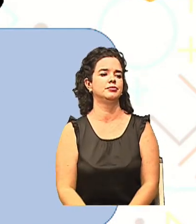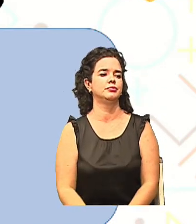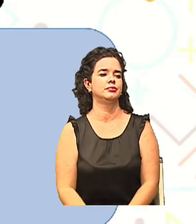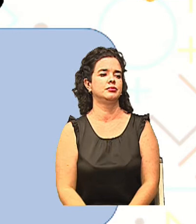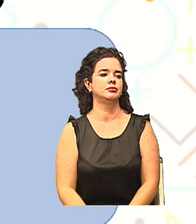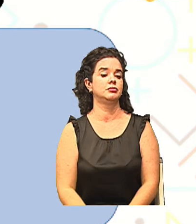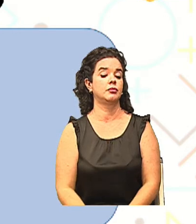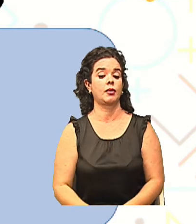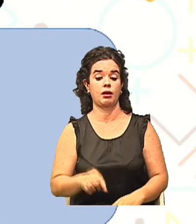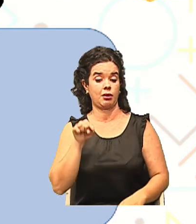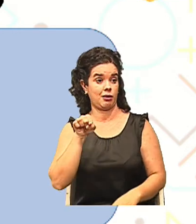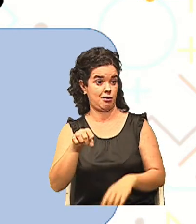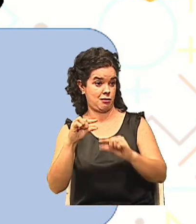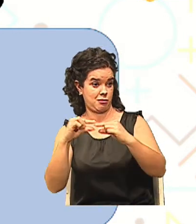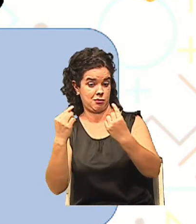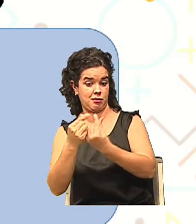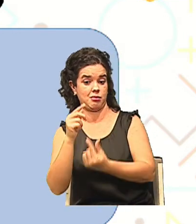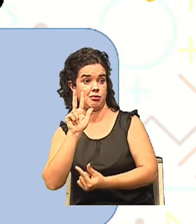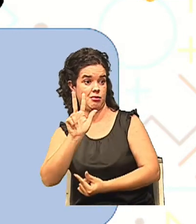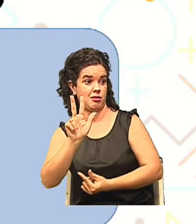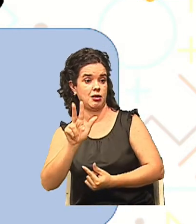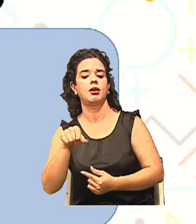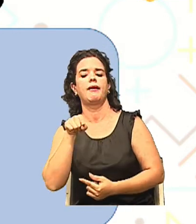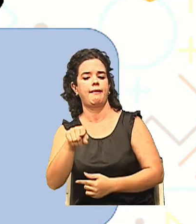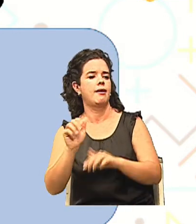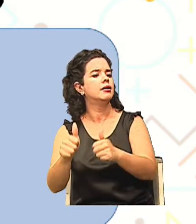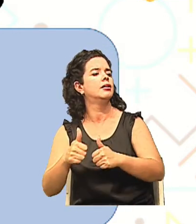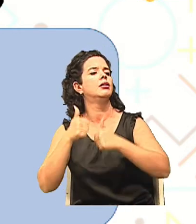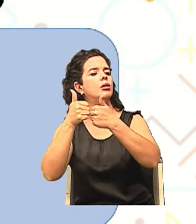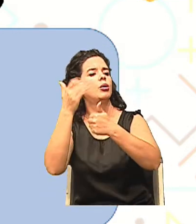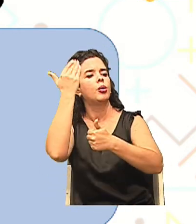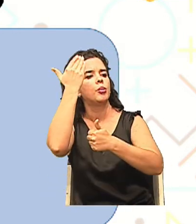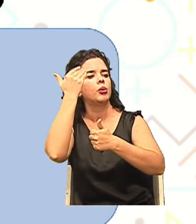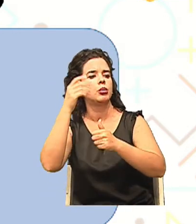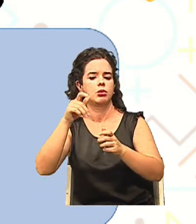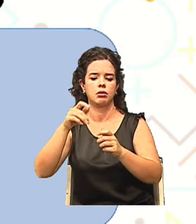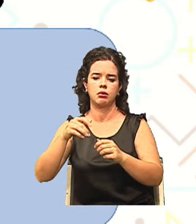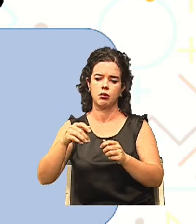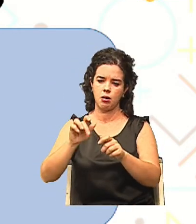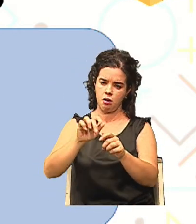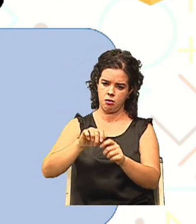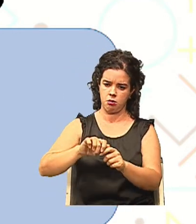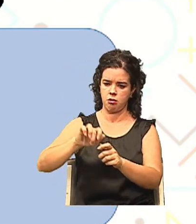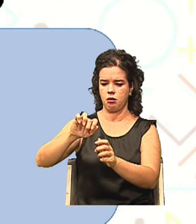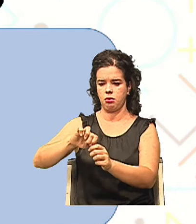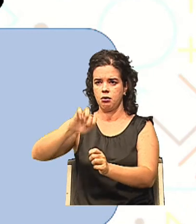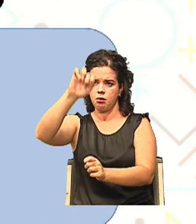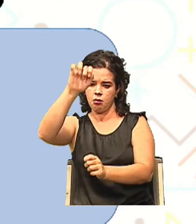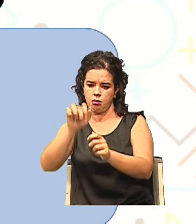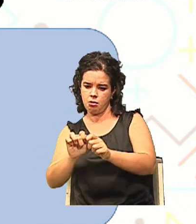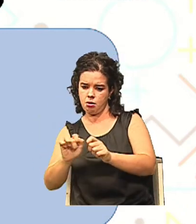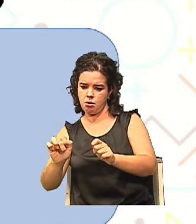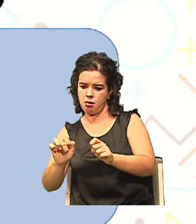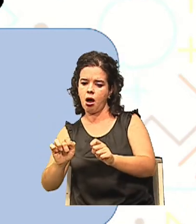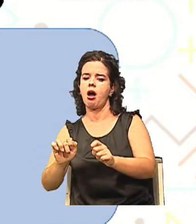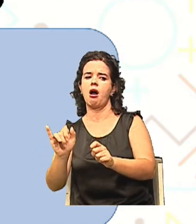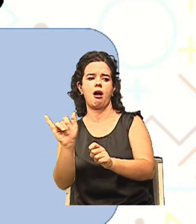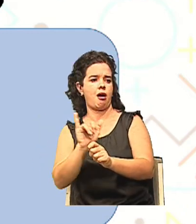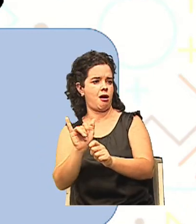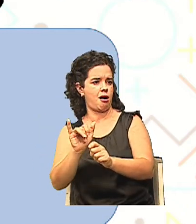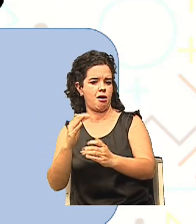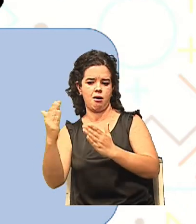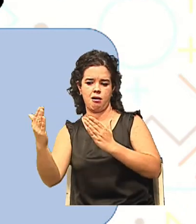del grupo 3 fue la ganadora, porque al comparar sus lados tuvieron la misma razón